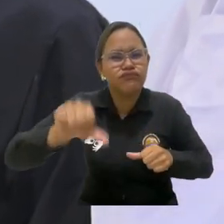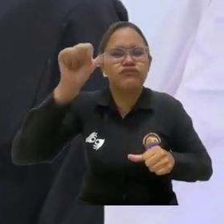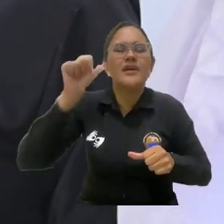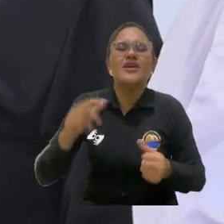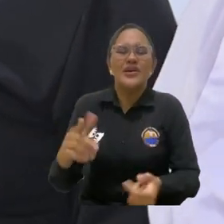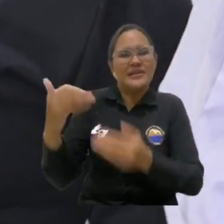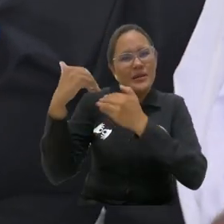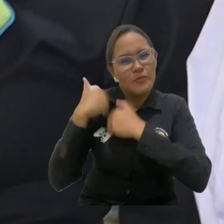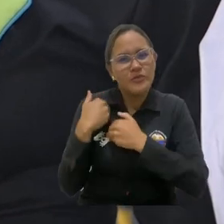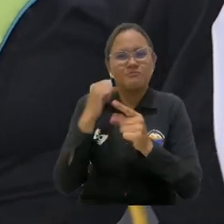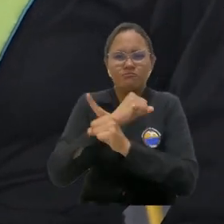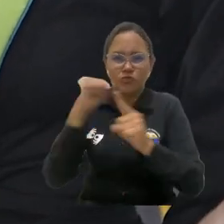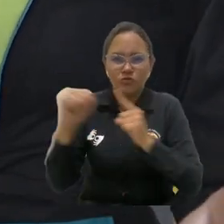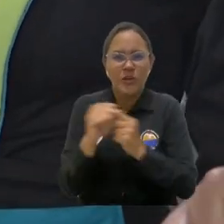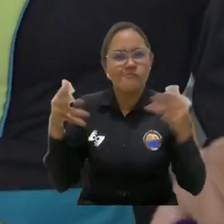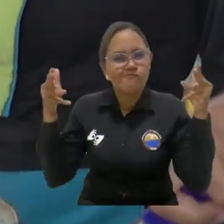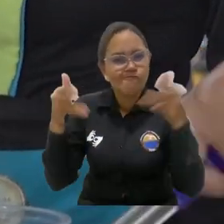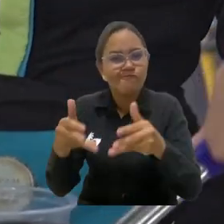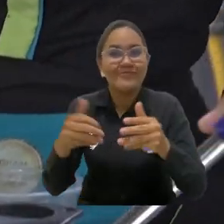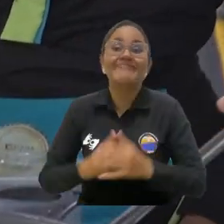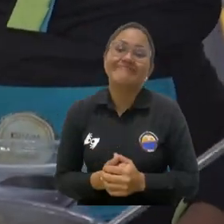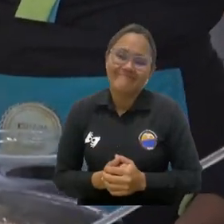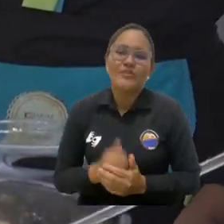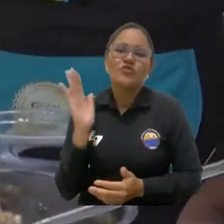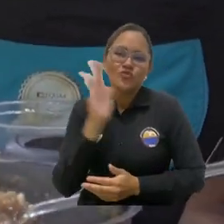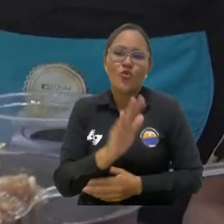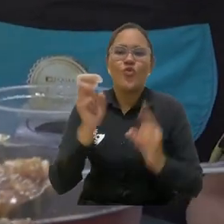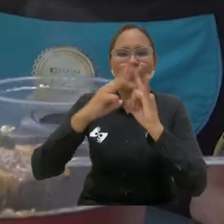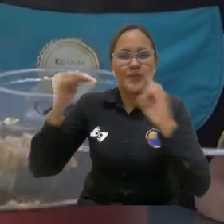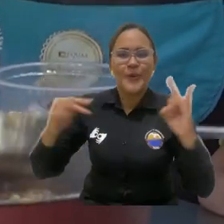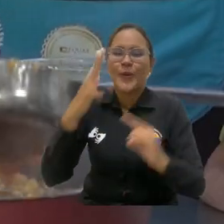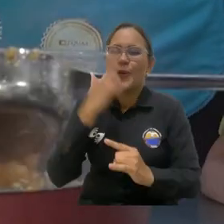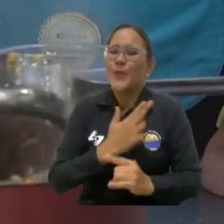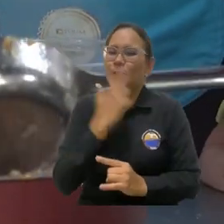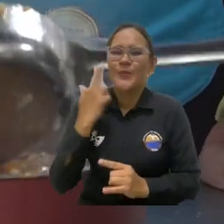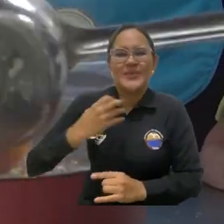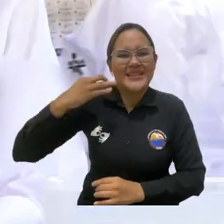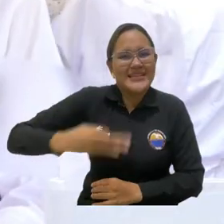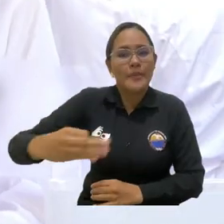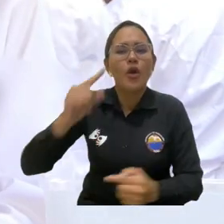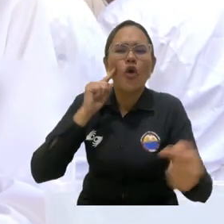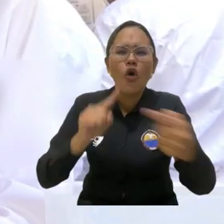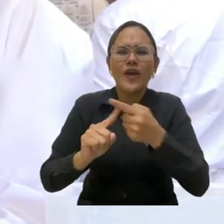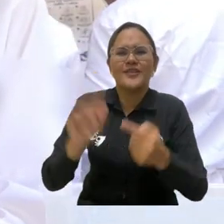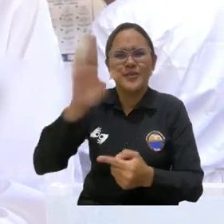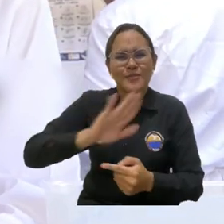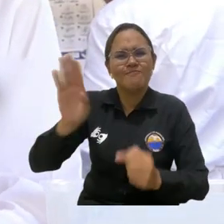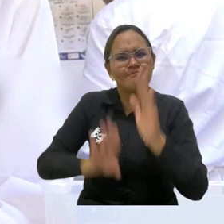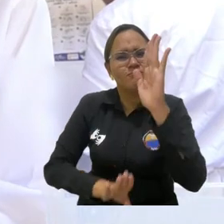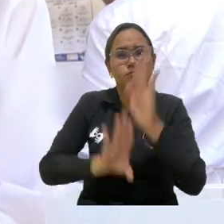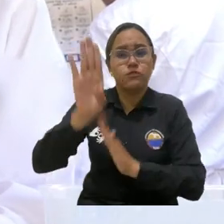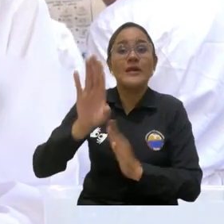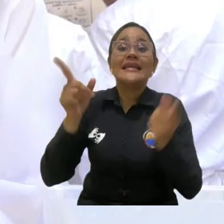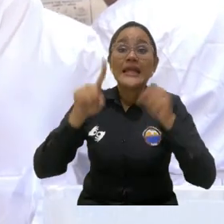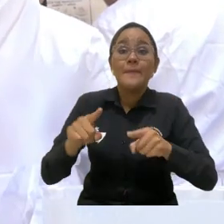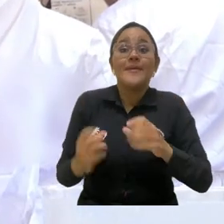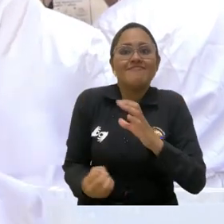de sostenibilidad y responsabilidad social en la cocina. Todo ello como parte del compromiso de la Alma Mater con